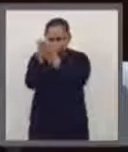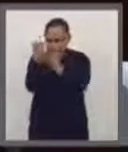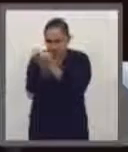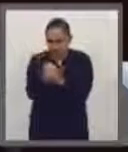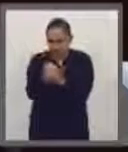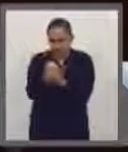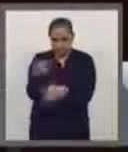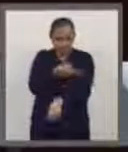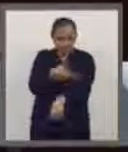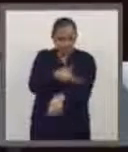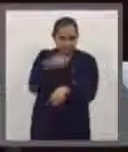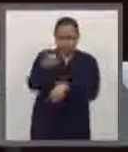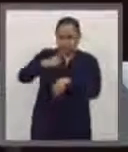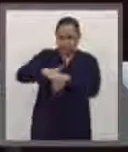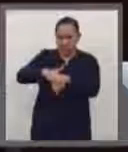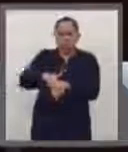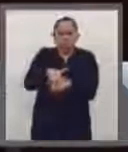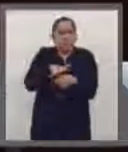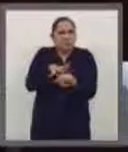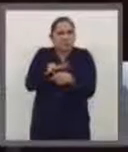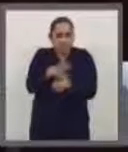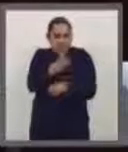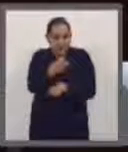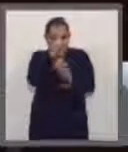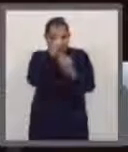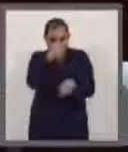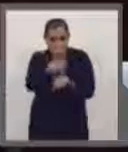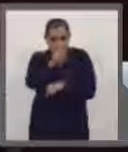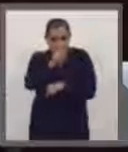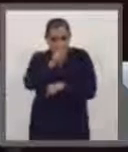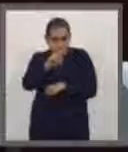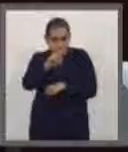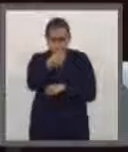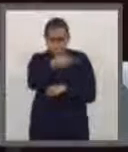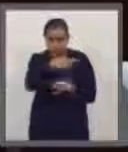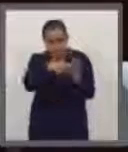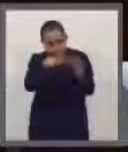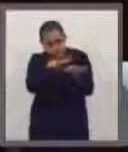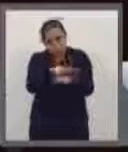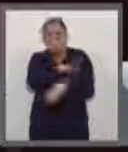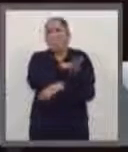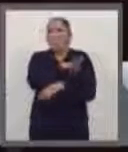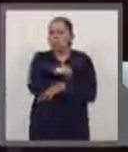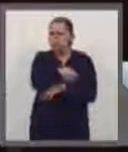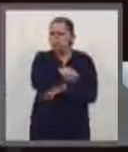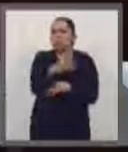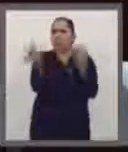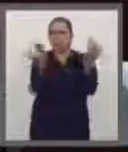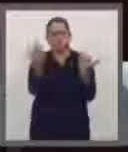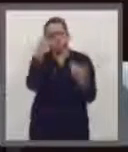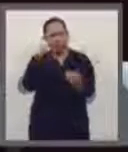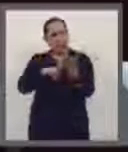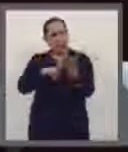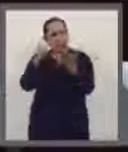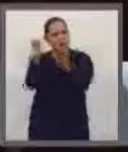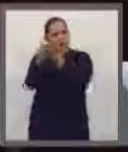solo modificar este acuerdo 286. Por ello, como alternativa, propongo que